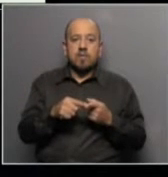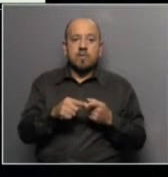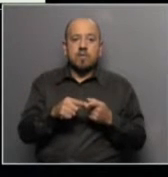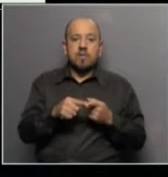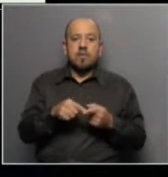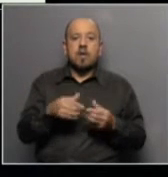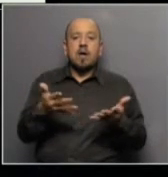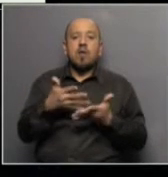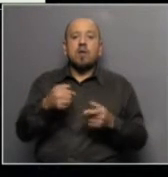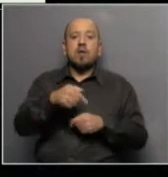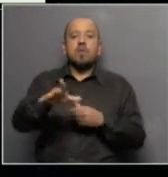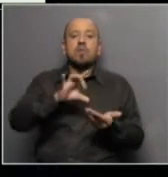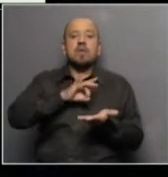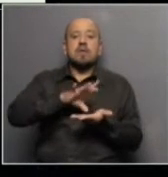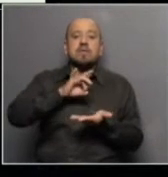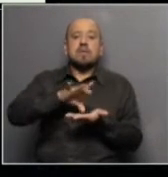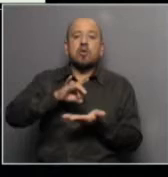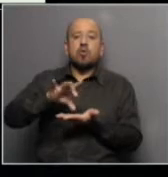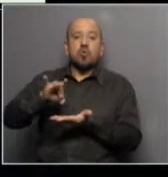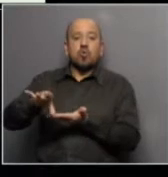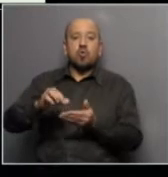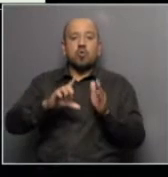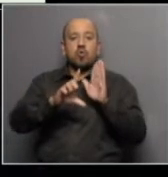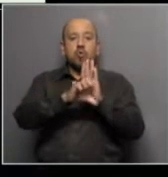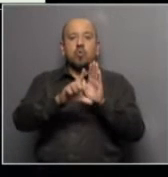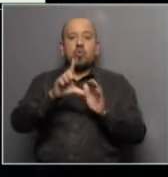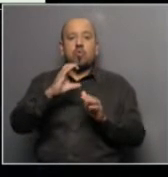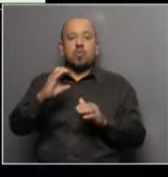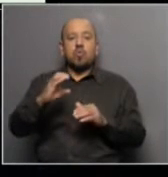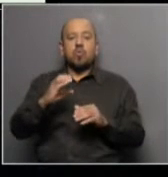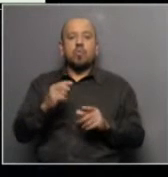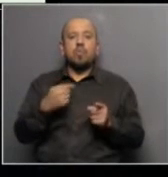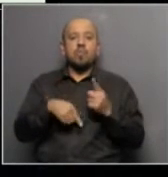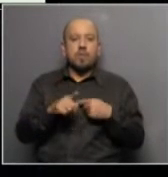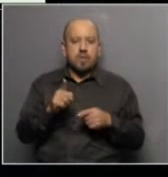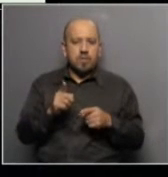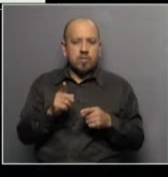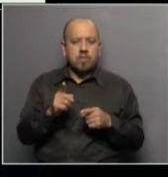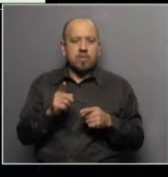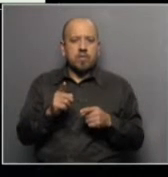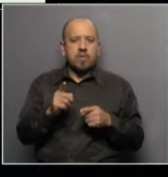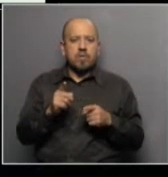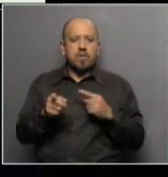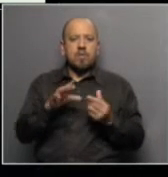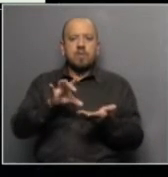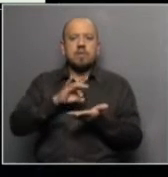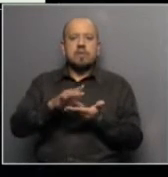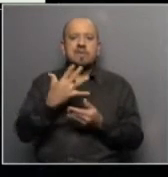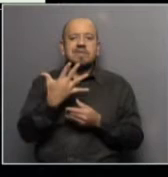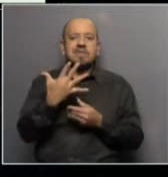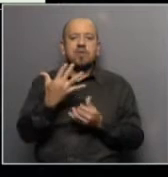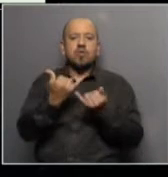Ahora vamos a tener desalojos express con la LUC. Ya el nombre es fuerte. Pero miren qué perverso. Te van a echar en